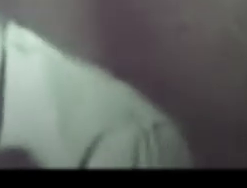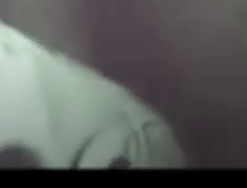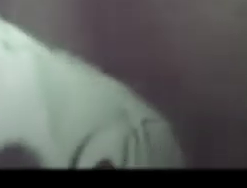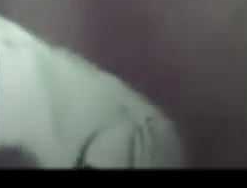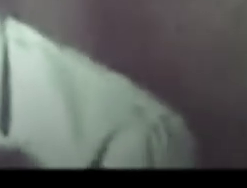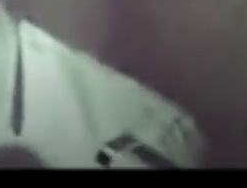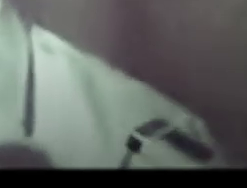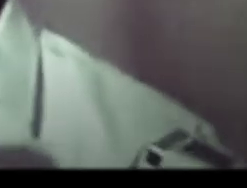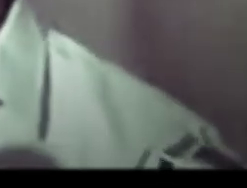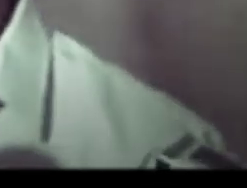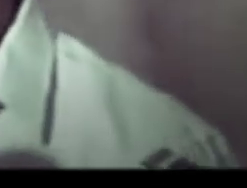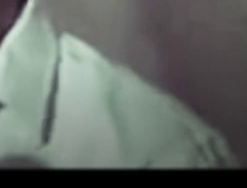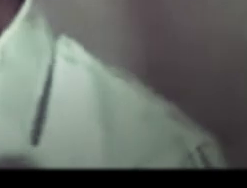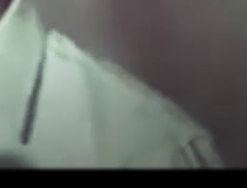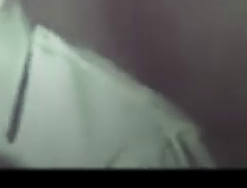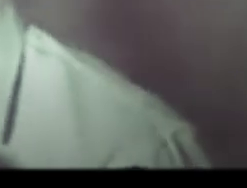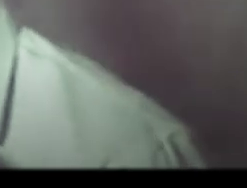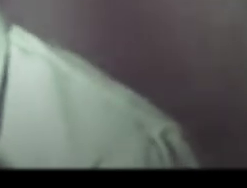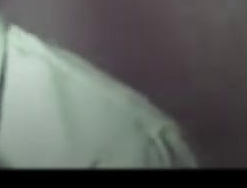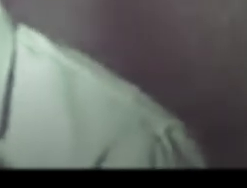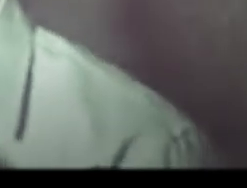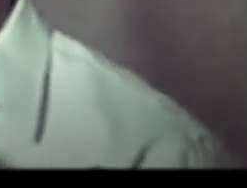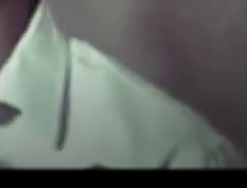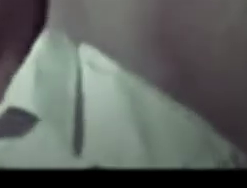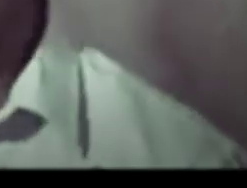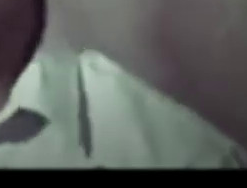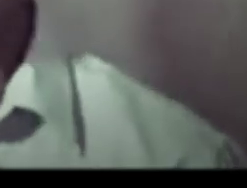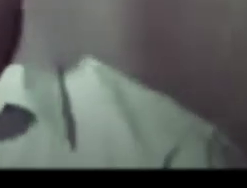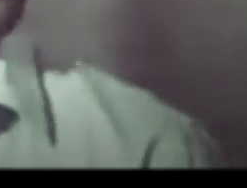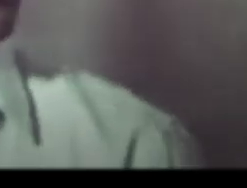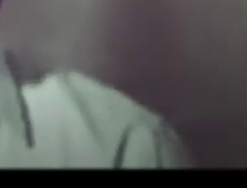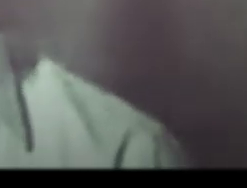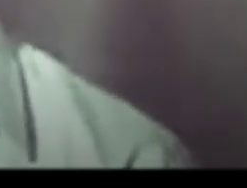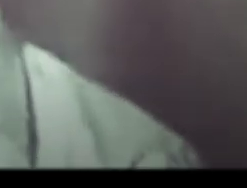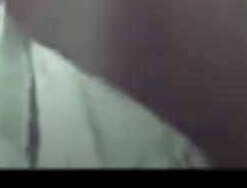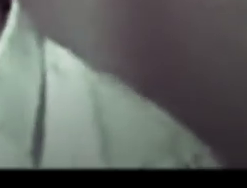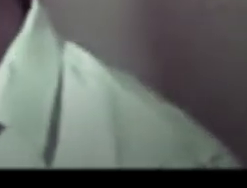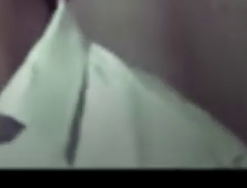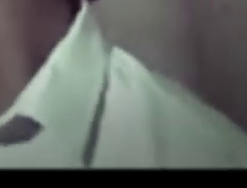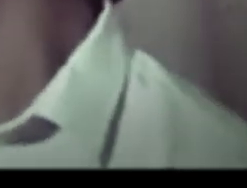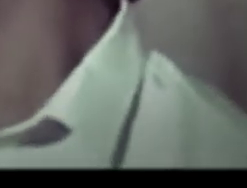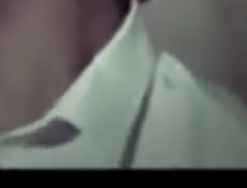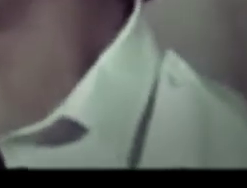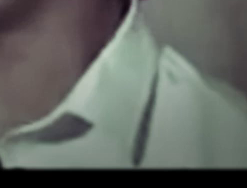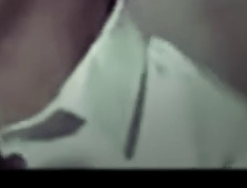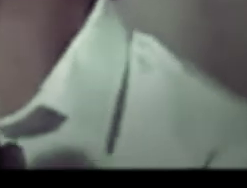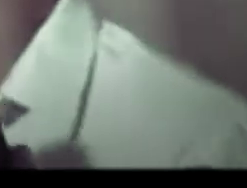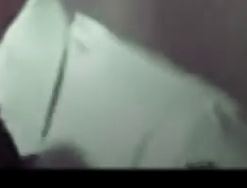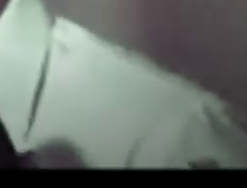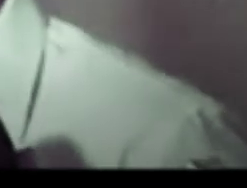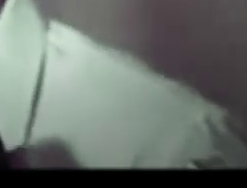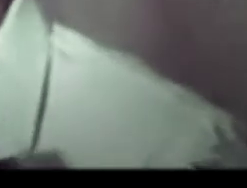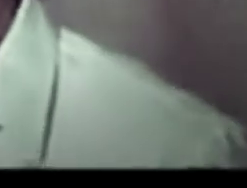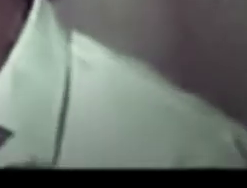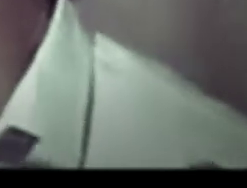un proyecto de ley. No se votó en el periodo pasado, ahora en el Senado, en el 2016, lo volvimos a presentar. Y hasta el